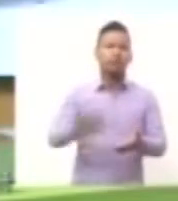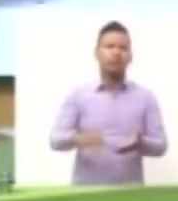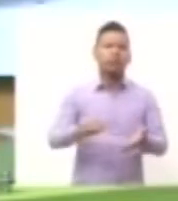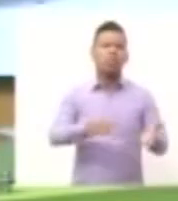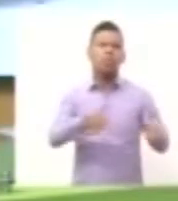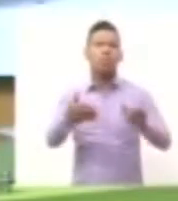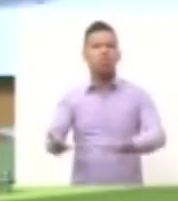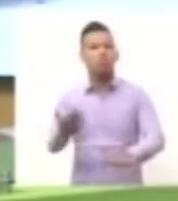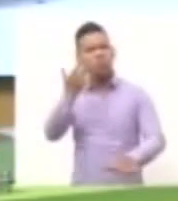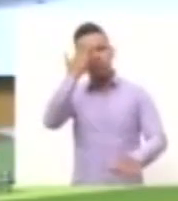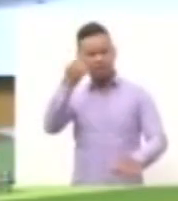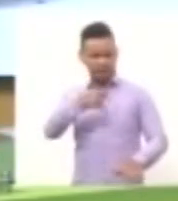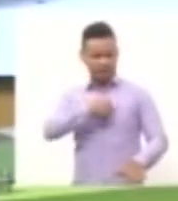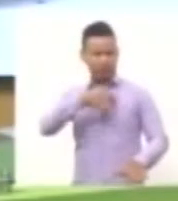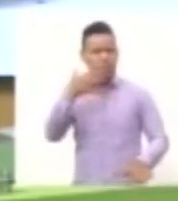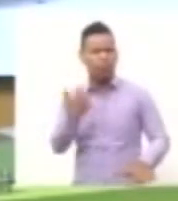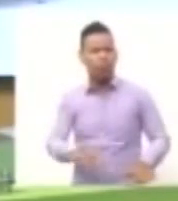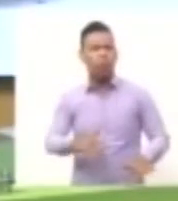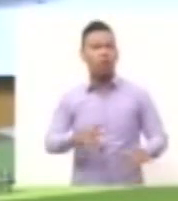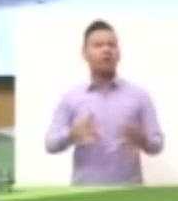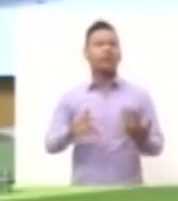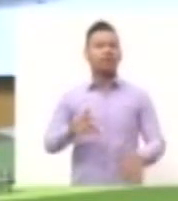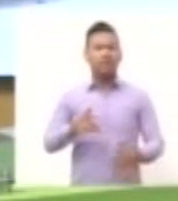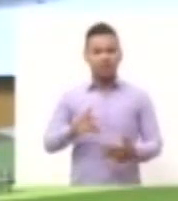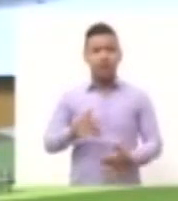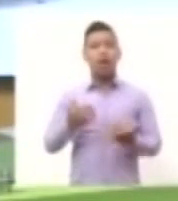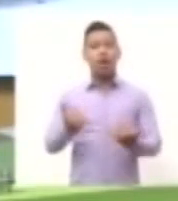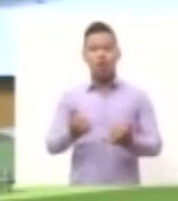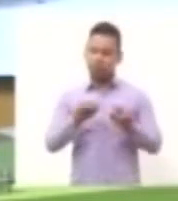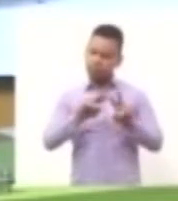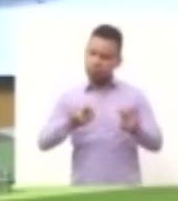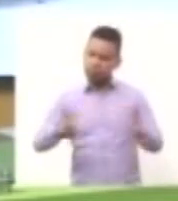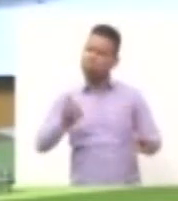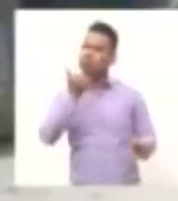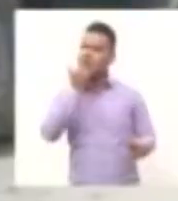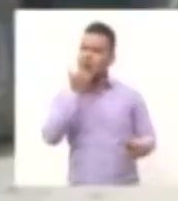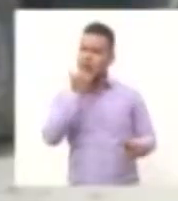víctima de un paro cardíaco. El hecho es materia de investigación.